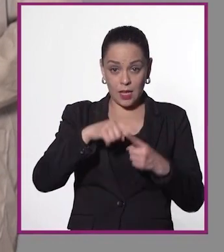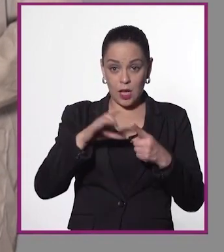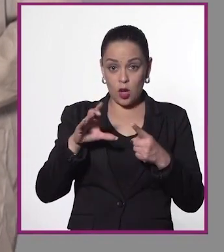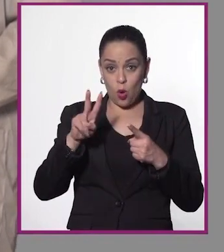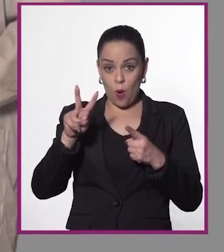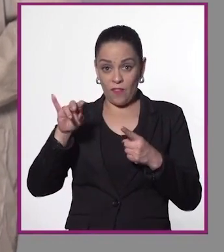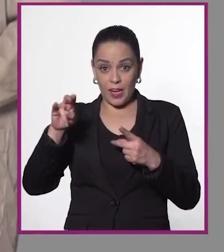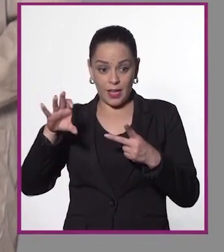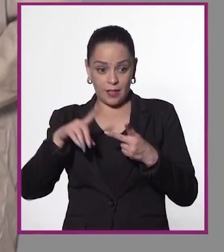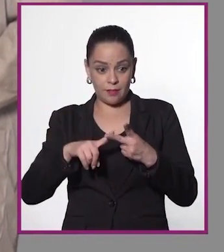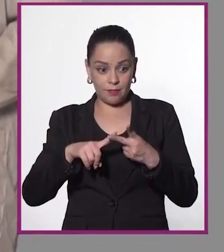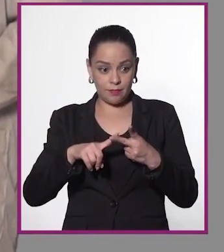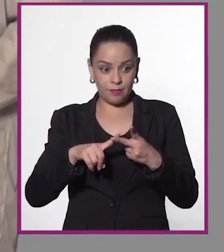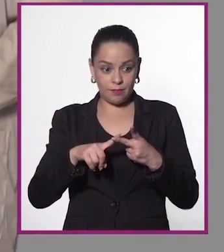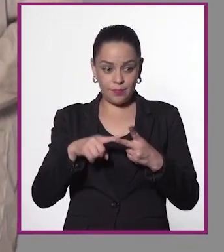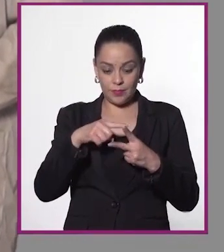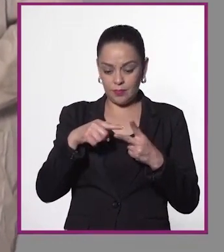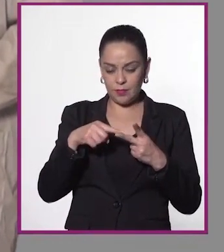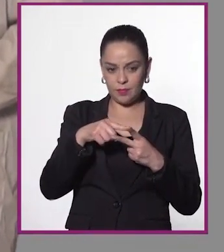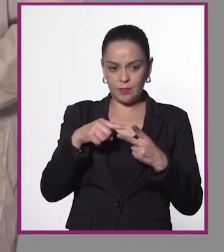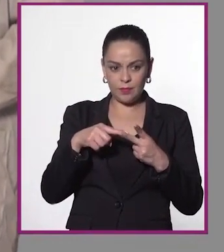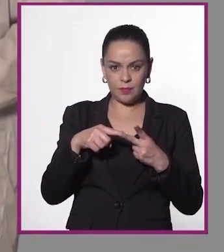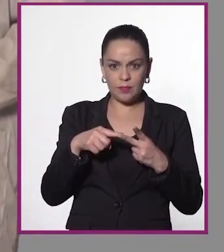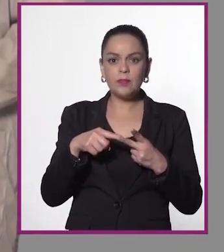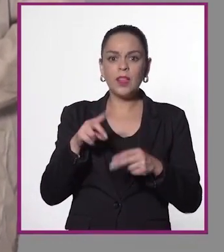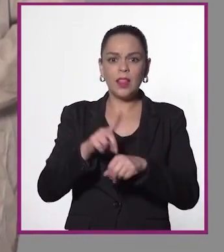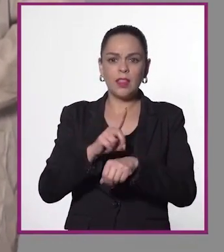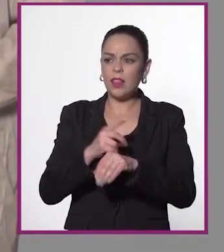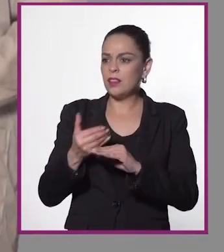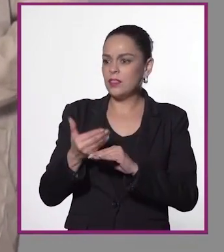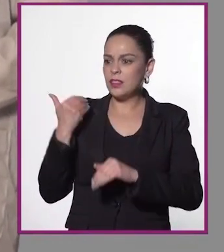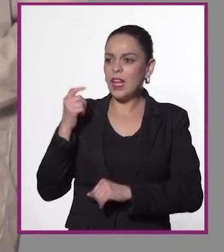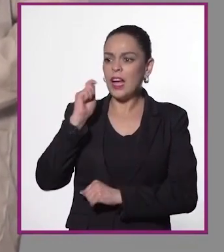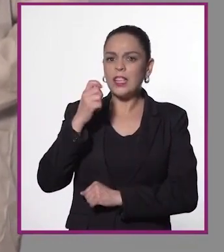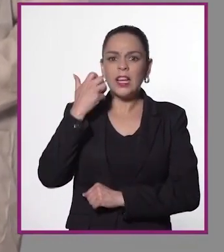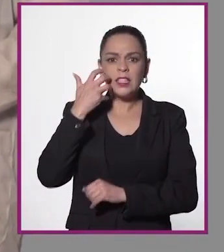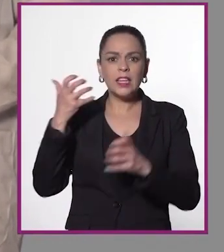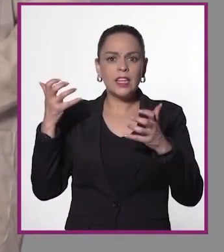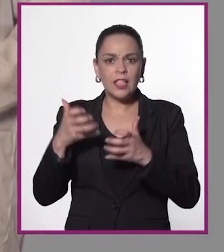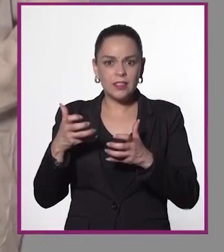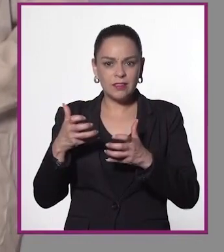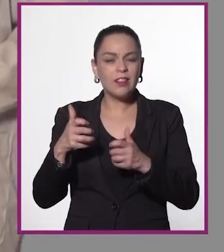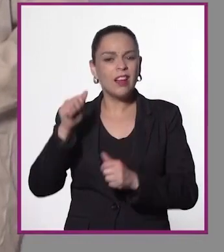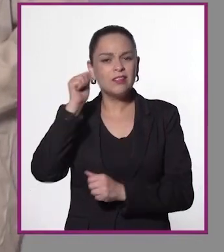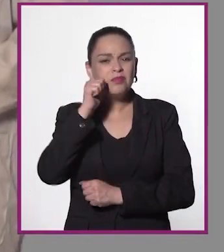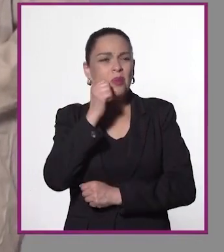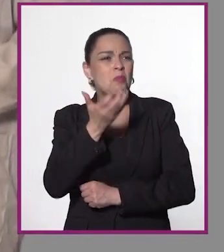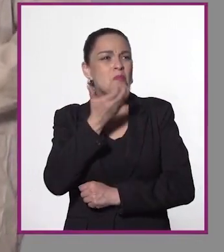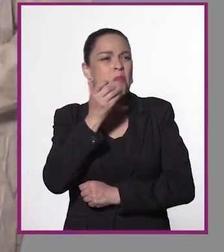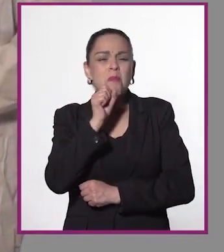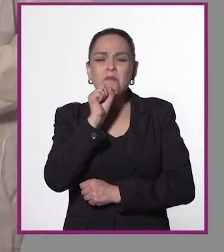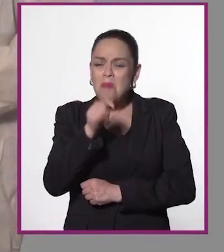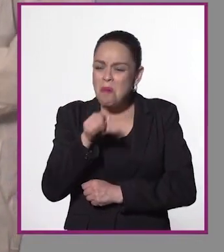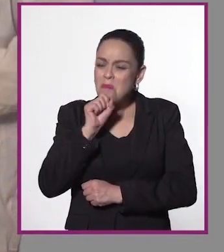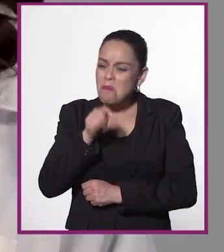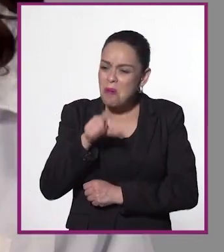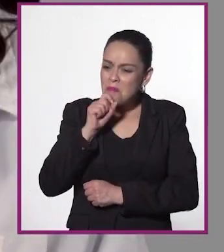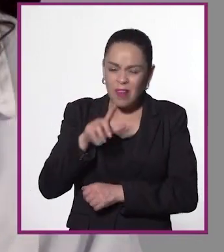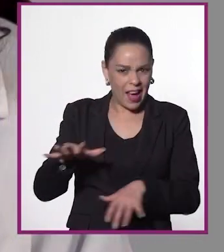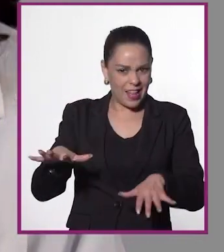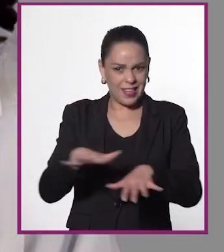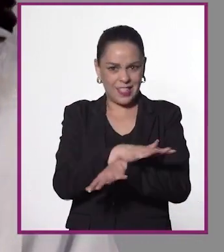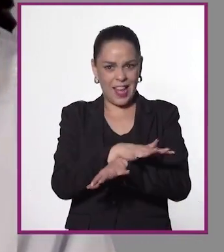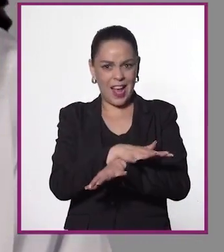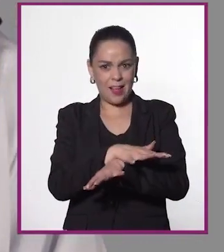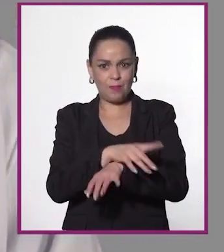Clarke. La intención de ambos desde el principio era hacer una obra lejos de lo convencional, que pudiera e